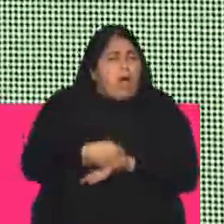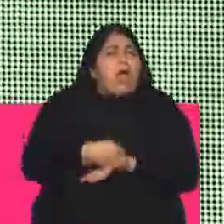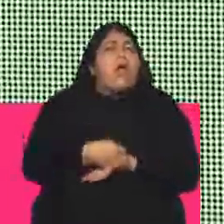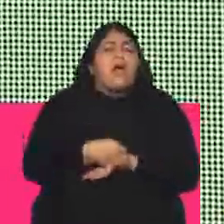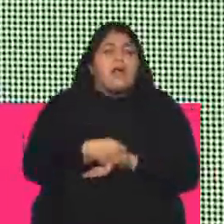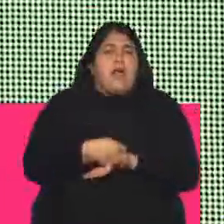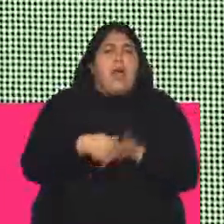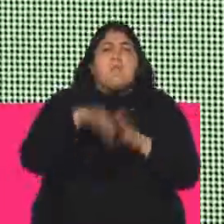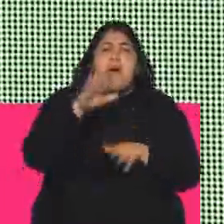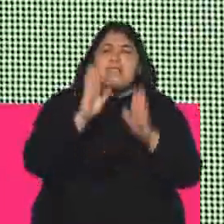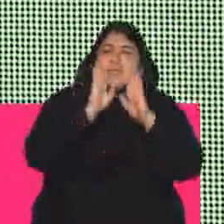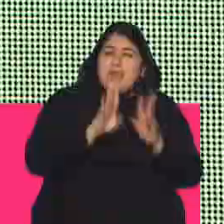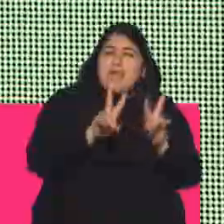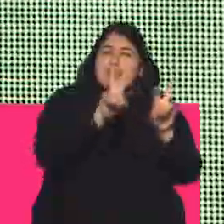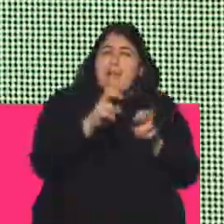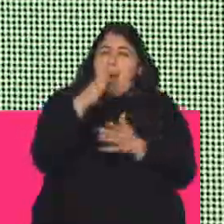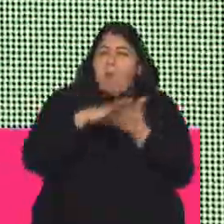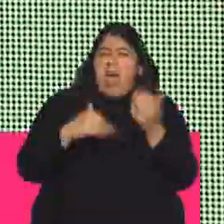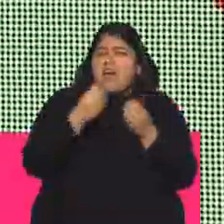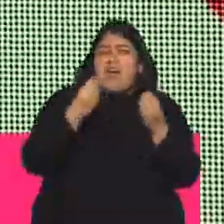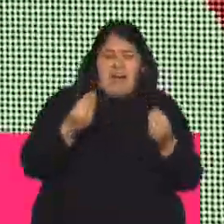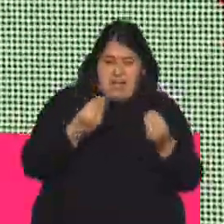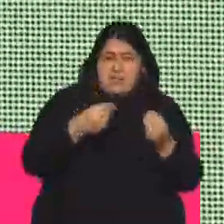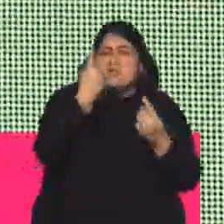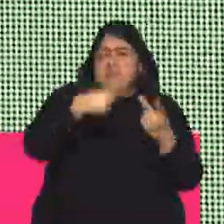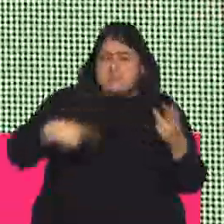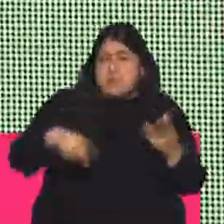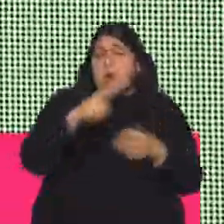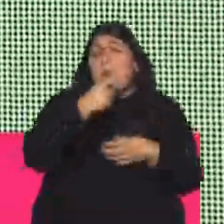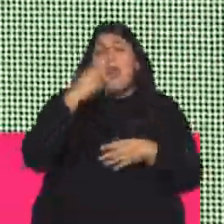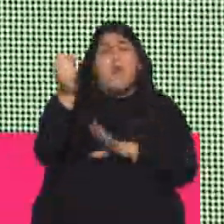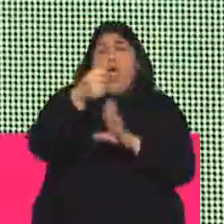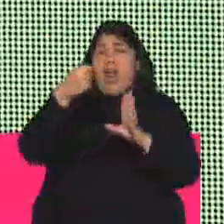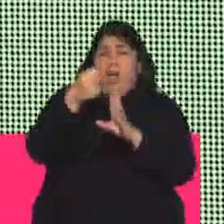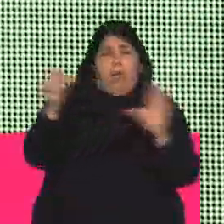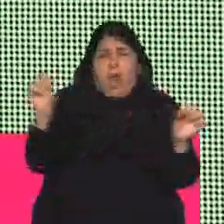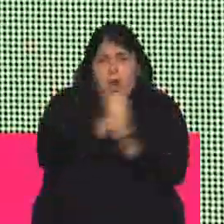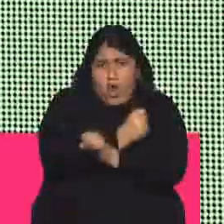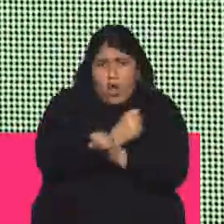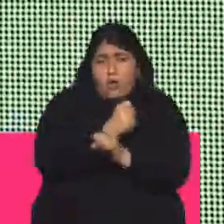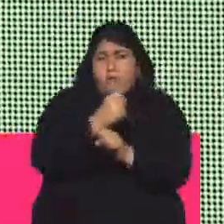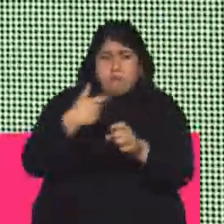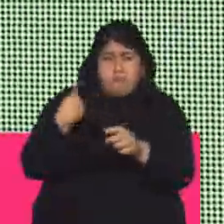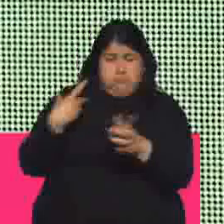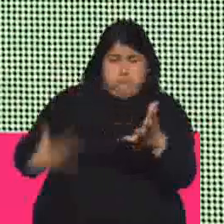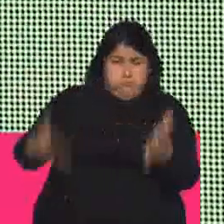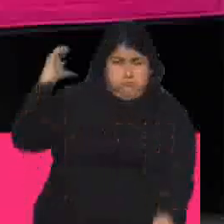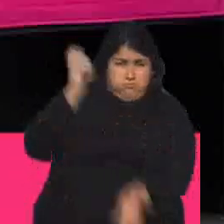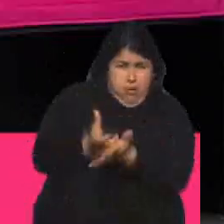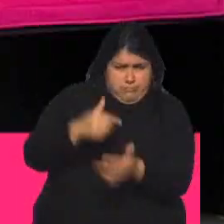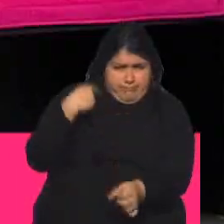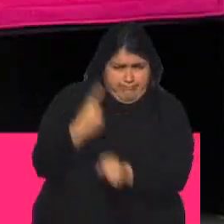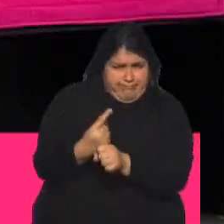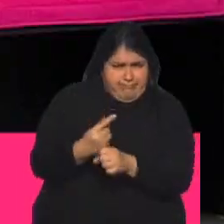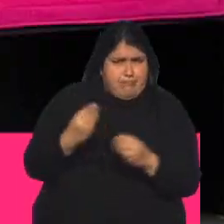lo que sea línea blanca en 30 cuotas. O sea, se te rompe la heladera, ¿no? Y cuesta un fangote y muchas veces. El tema